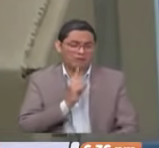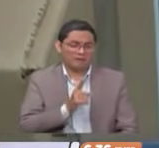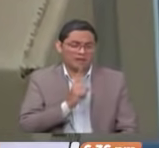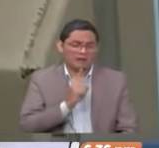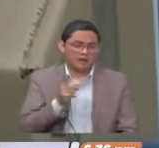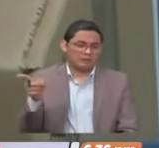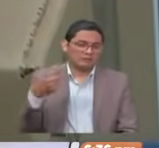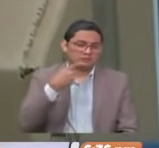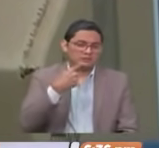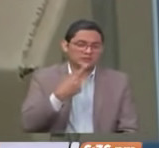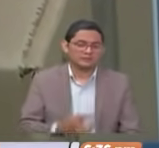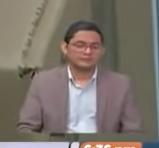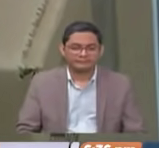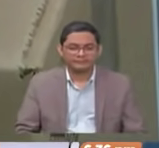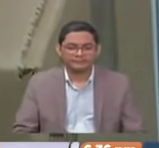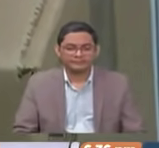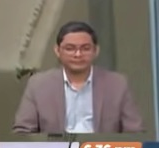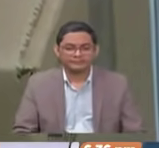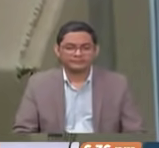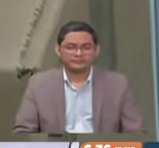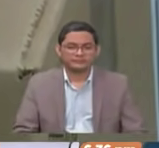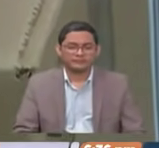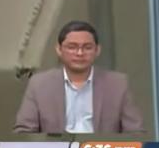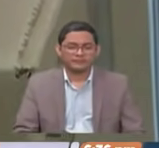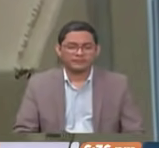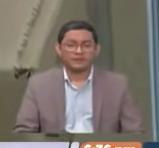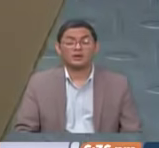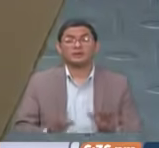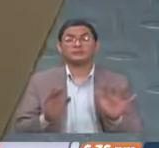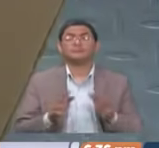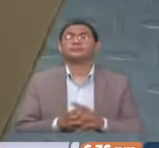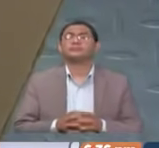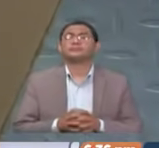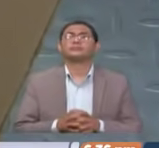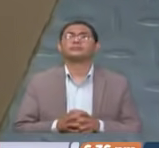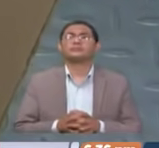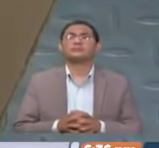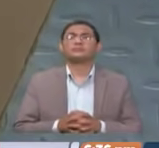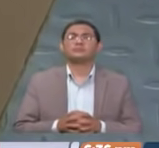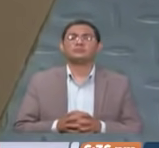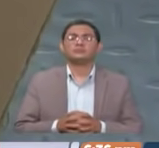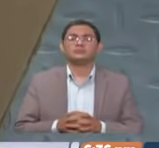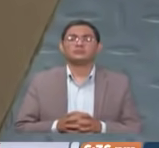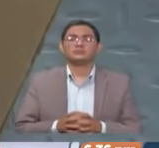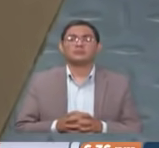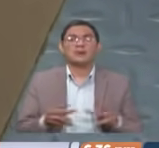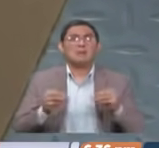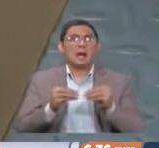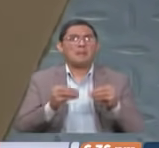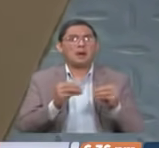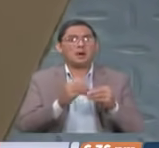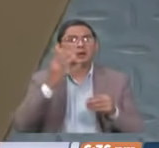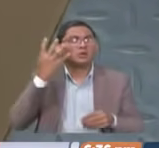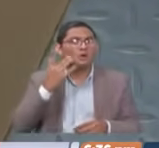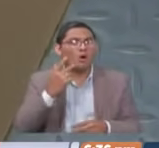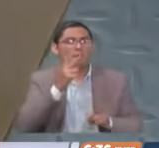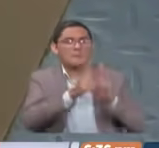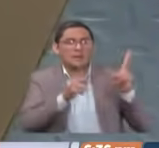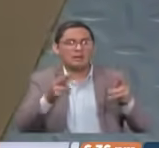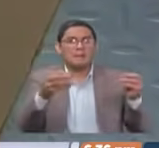gracias al esfuerzo de todos sigue aumentando la cantidad de vacunar